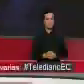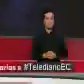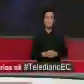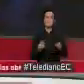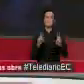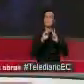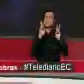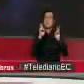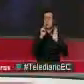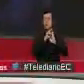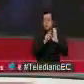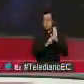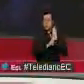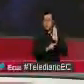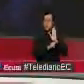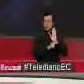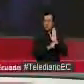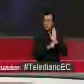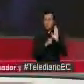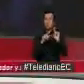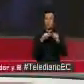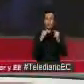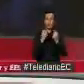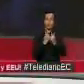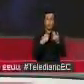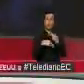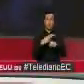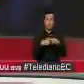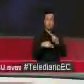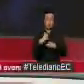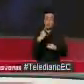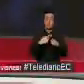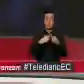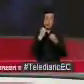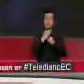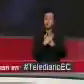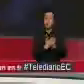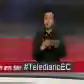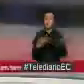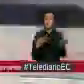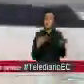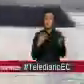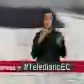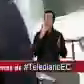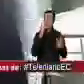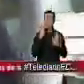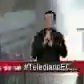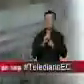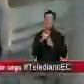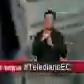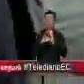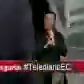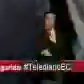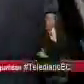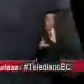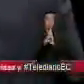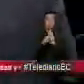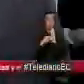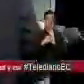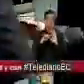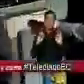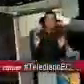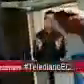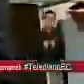Y respecto a esta normativa, la Cámara de Comercio de Quito presentó una demanda de inconstitucionalidad a dos aspectos de la Ley de Simplificación